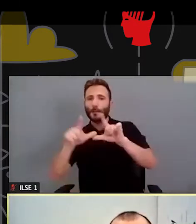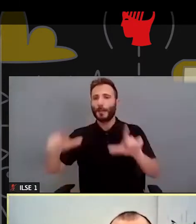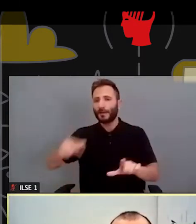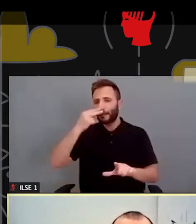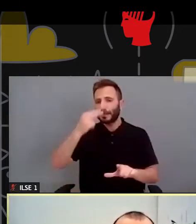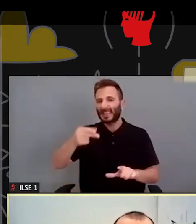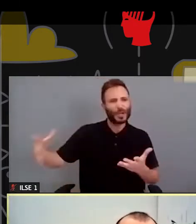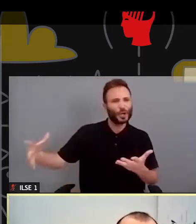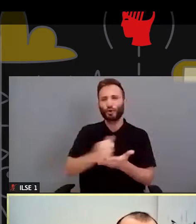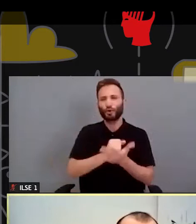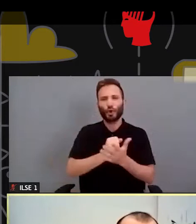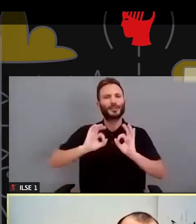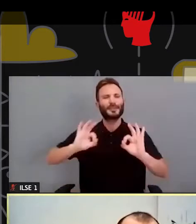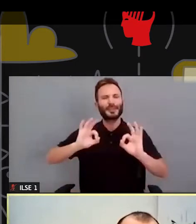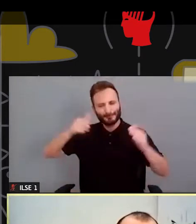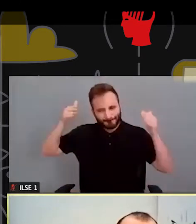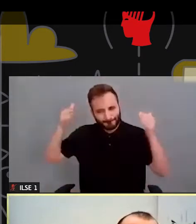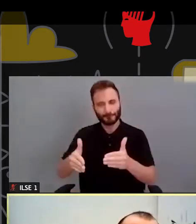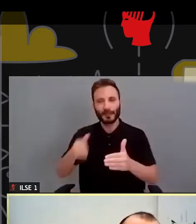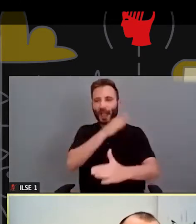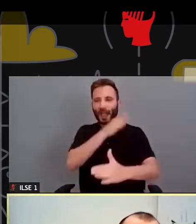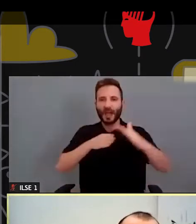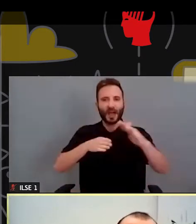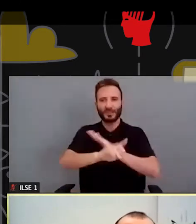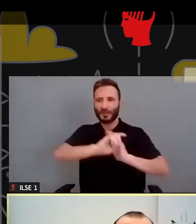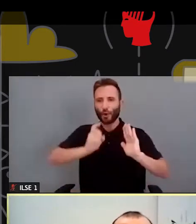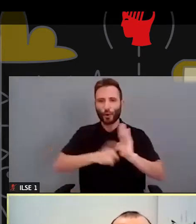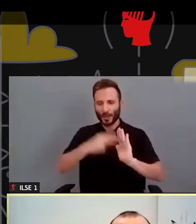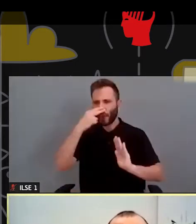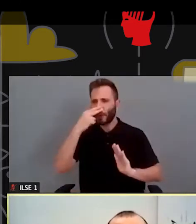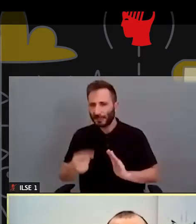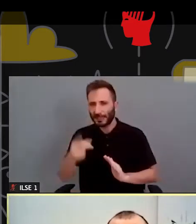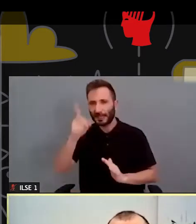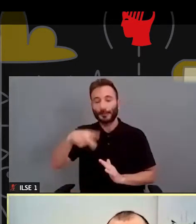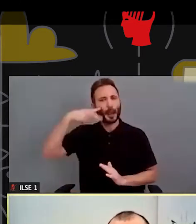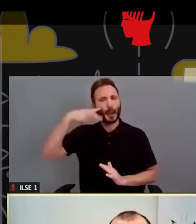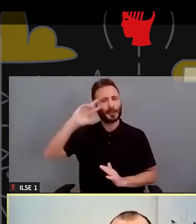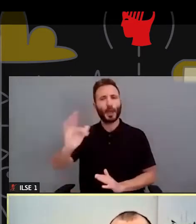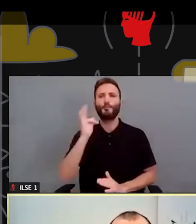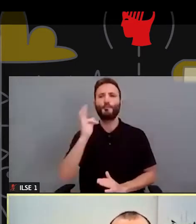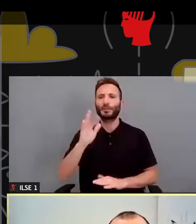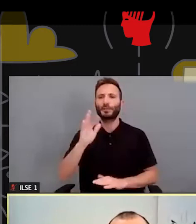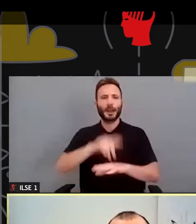momento en que fuera accesible, visitable y tuviera una buena experiencia de visita para todo tipo de personas, sean cuales sean